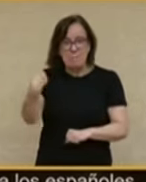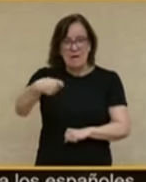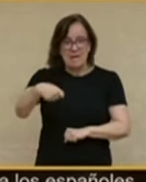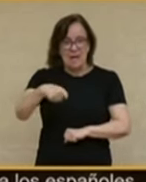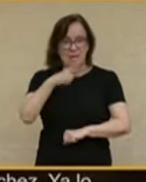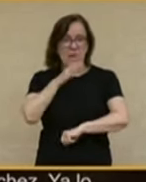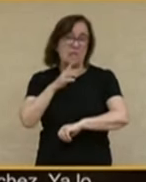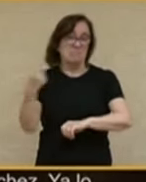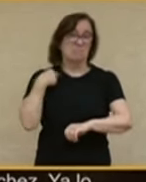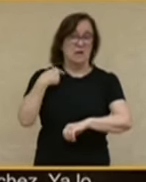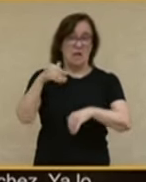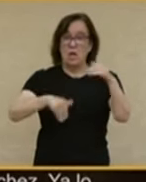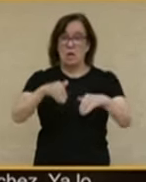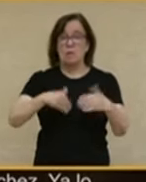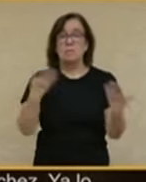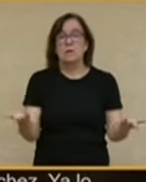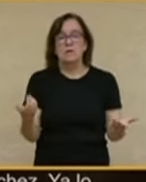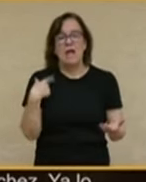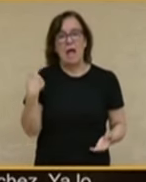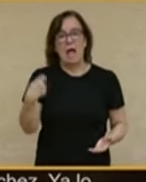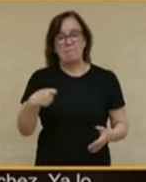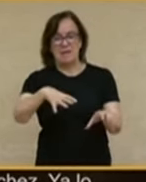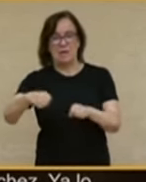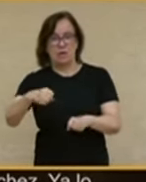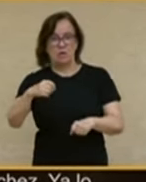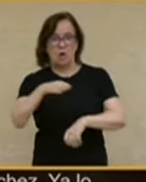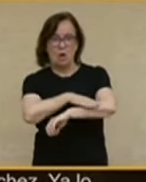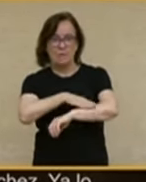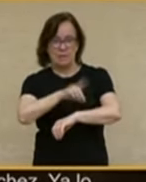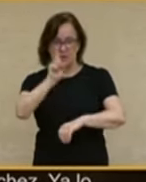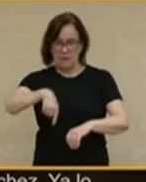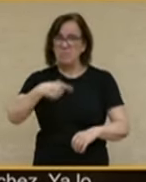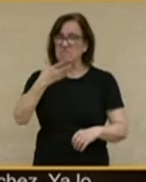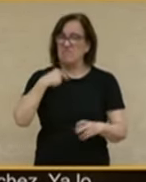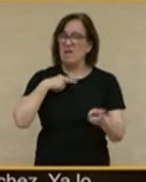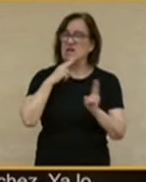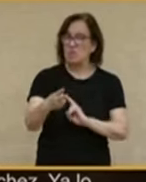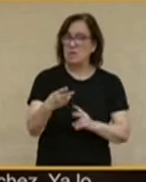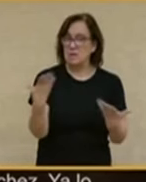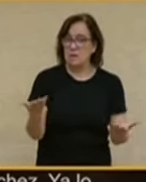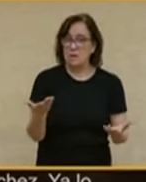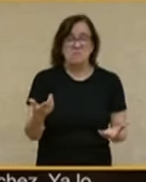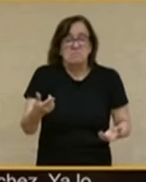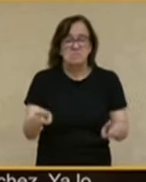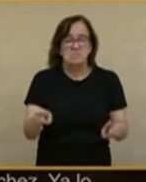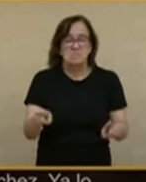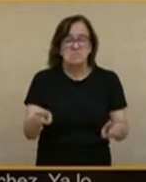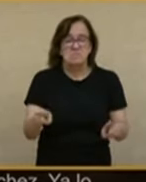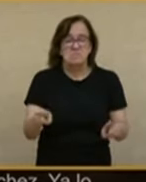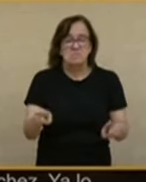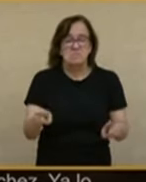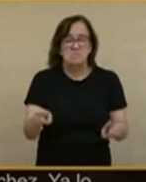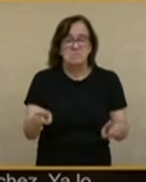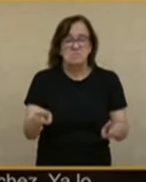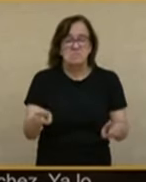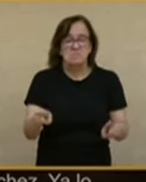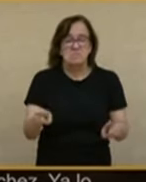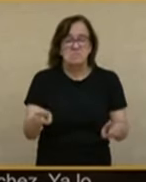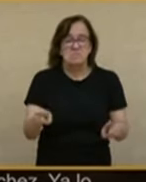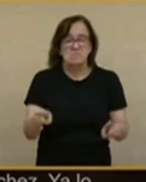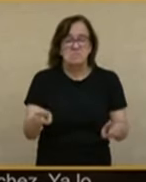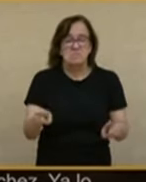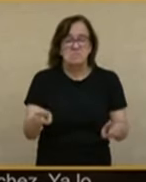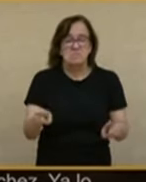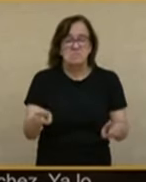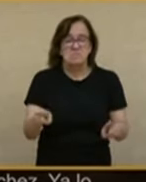las elecciones. ¿Cuánto vale la presidencia del gobierno para él? También conocemos la respuesta, lo que le pidan. Pero Es increíble. Núñez Feijóo